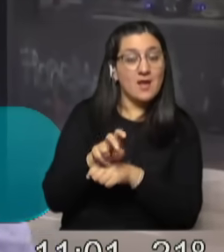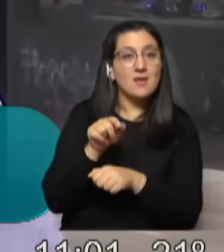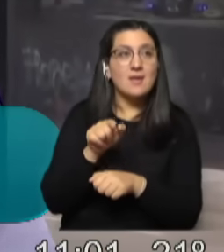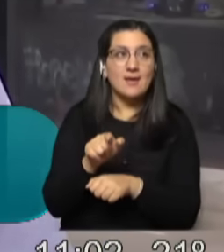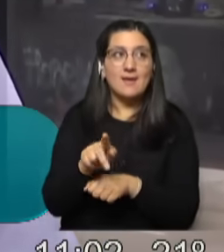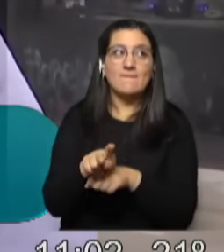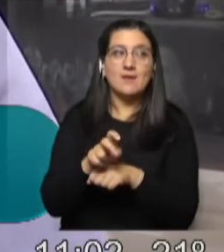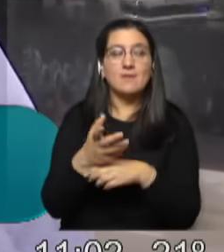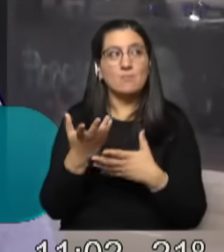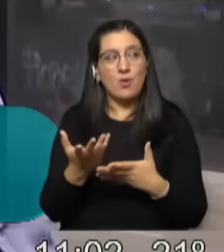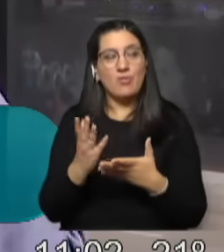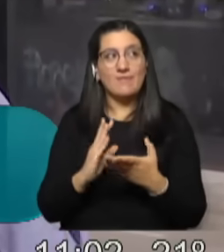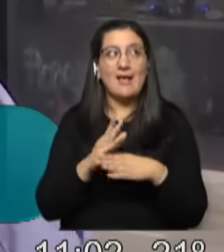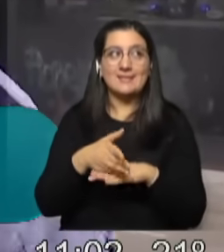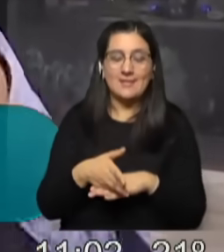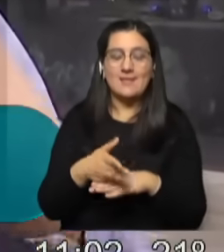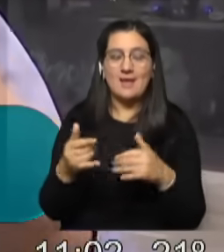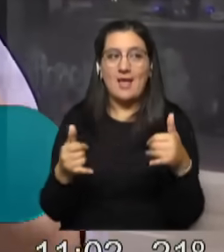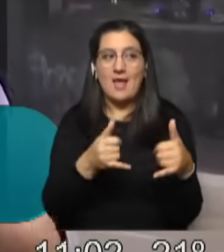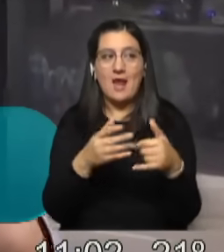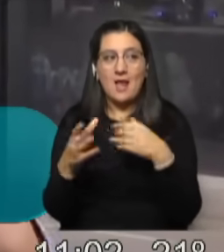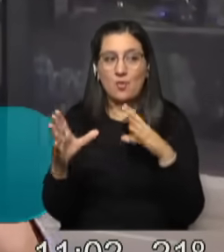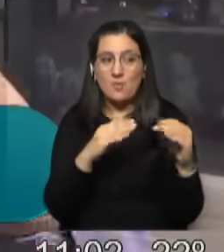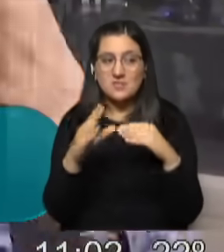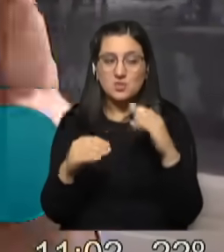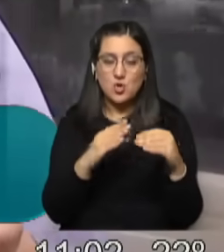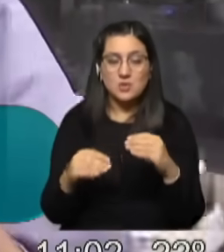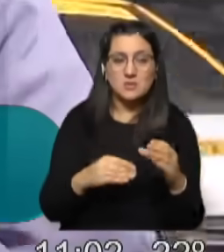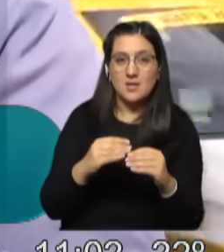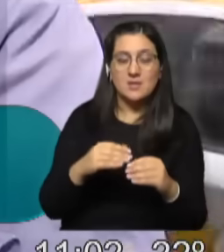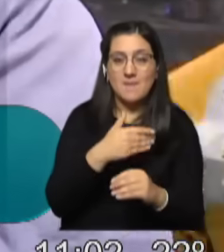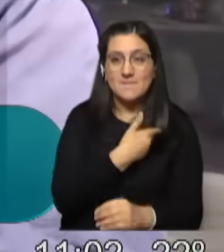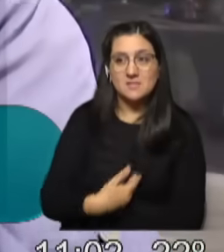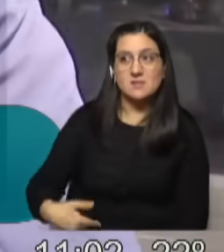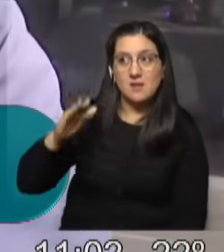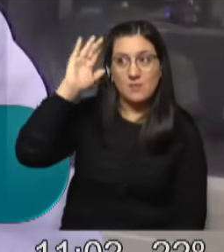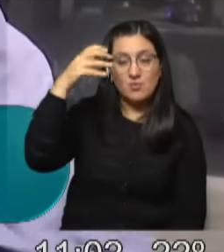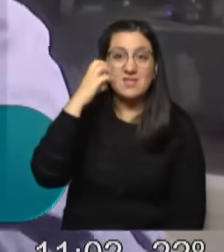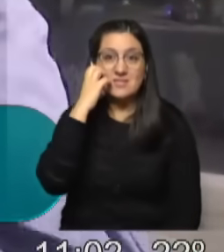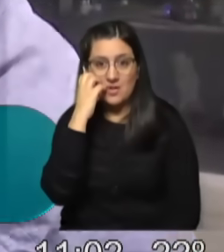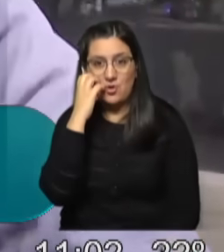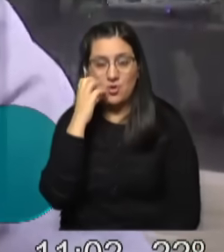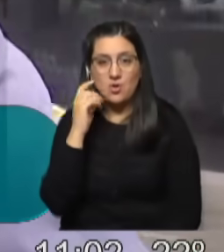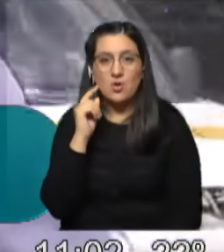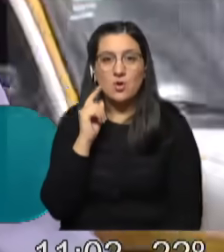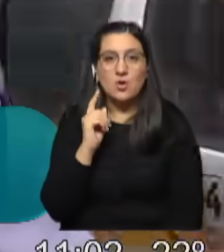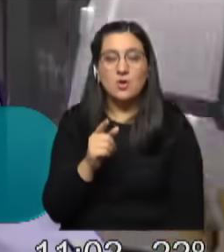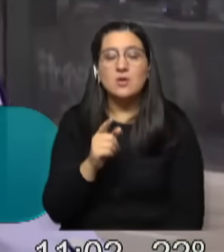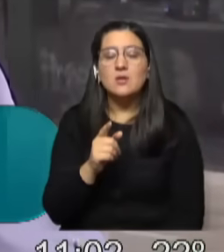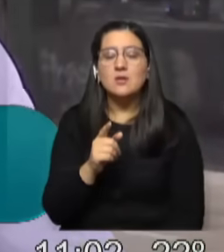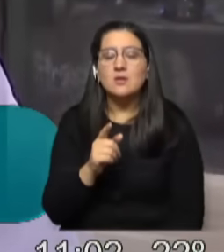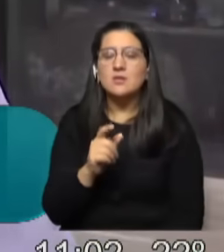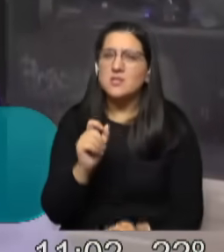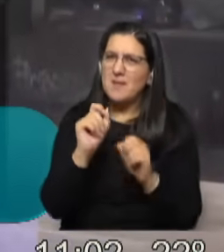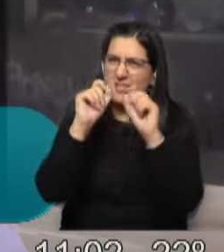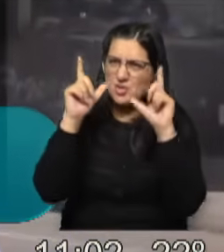ahí tiene sí que acceder a los chats entre el presidente de la República y Astesiano. Y llamativamente la atención, y que está vinculado con tu pregunta,